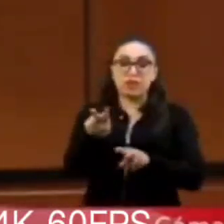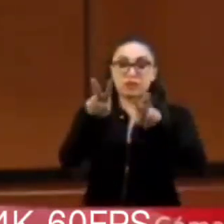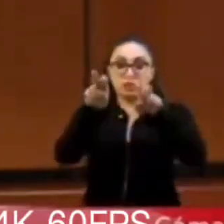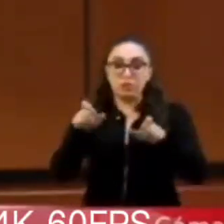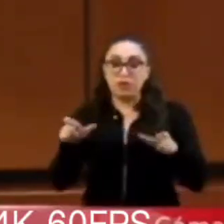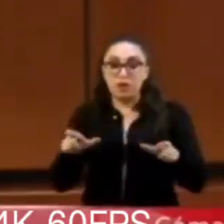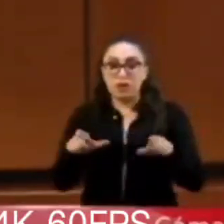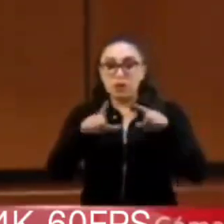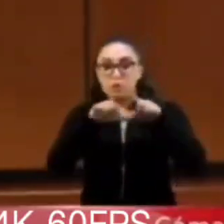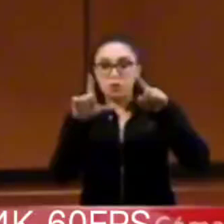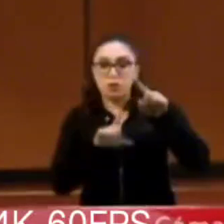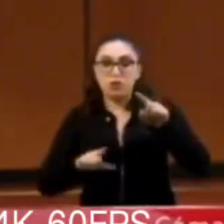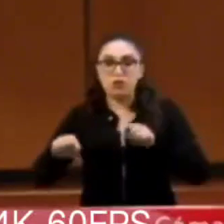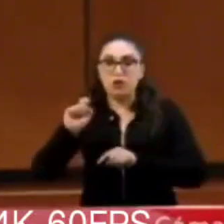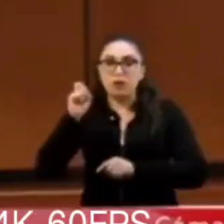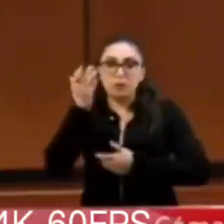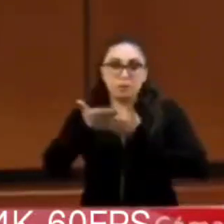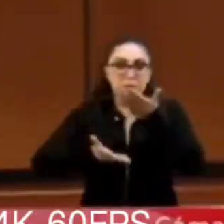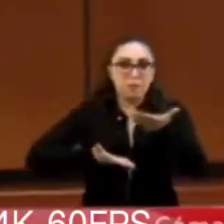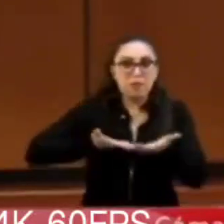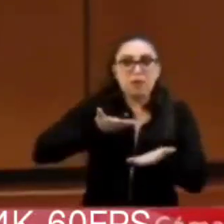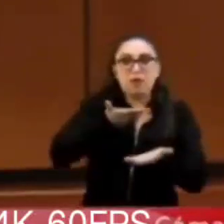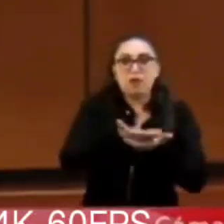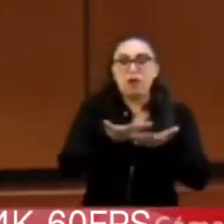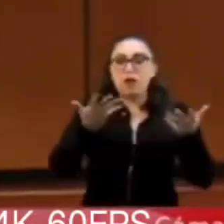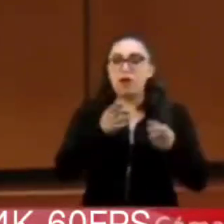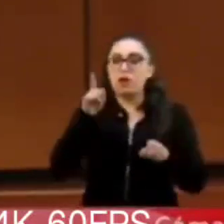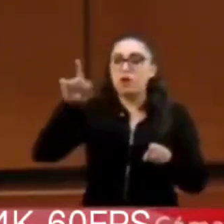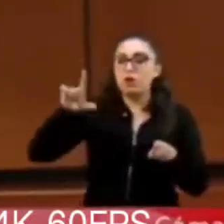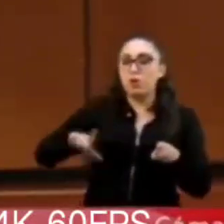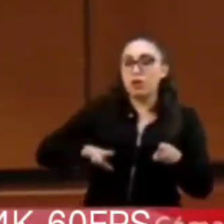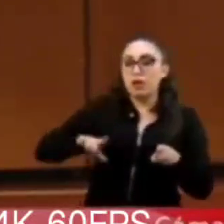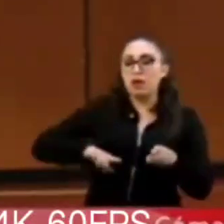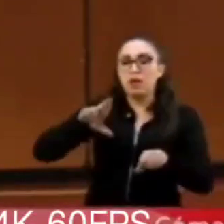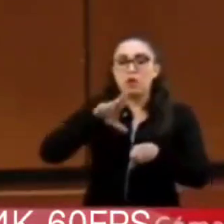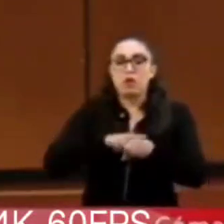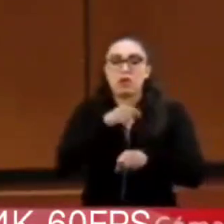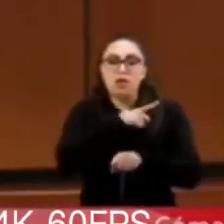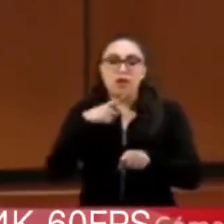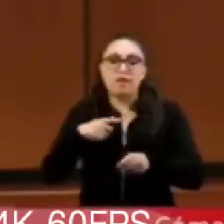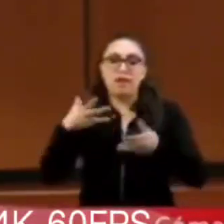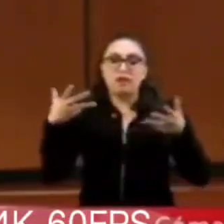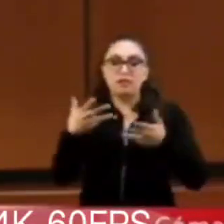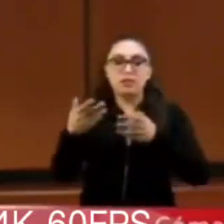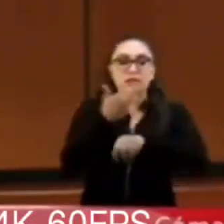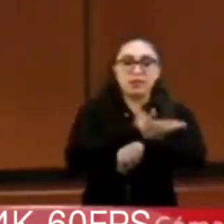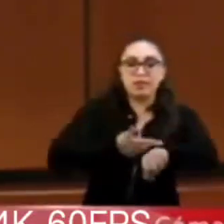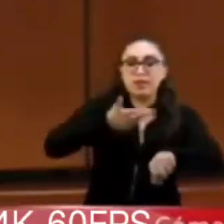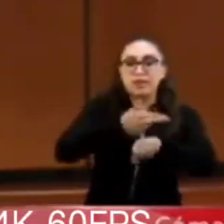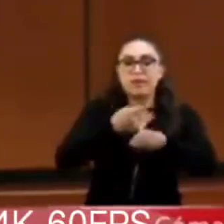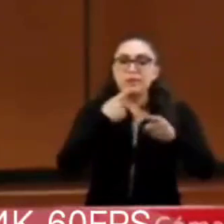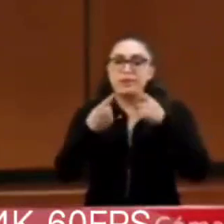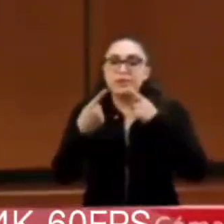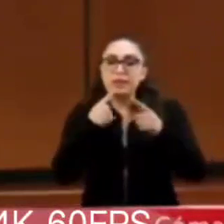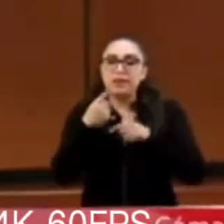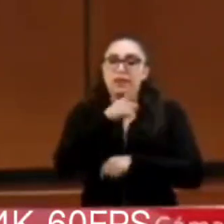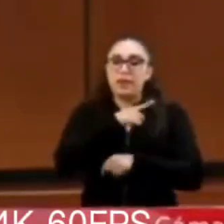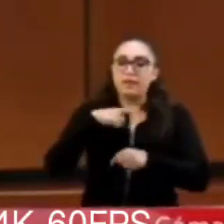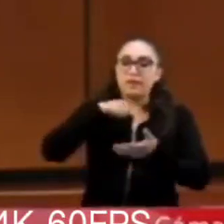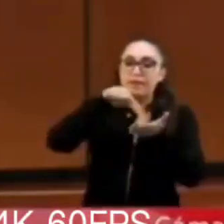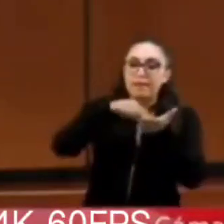tema que es solicitado por los gobernadores. Hay que venir a leer, hay que